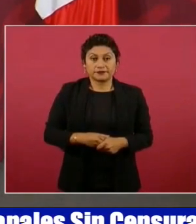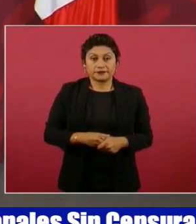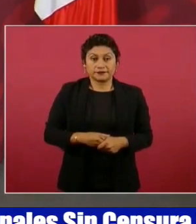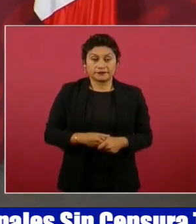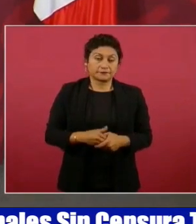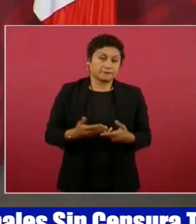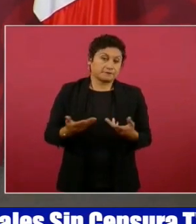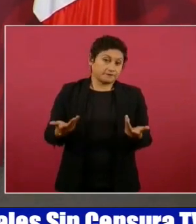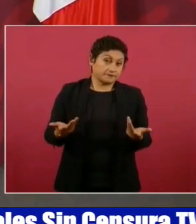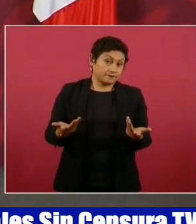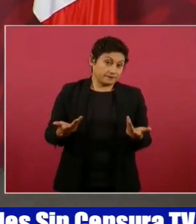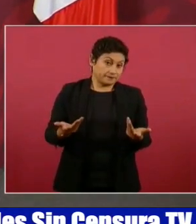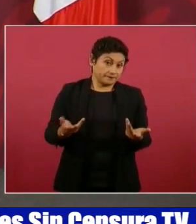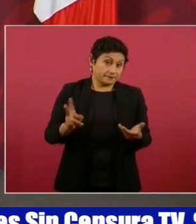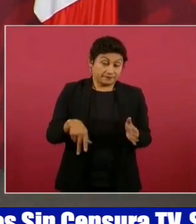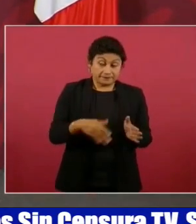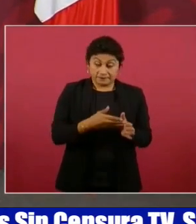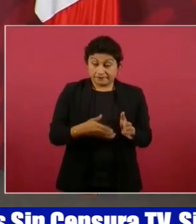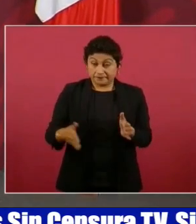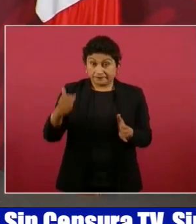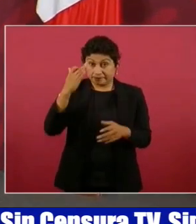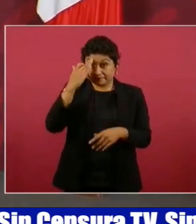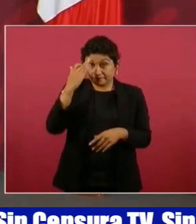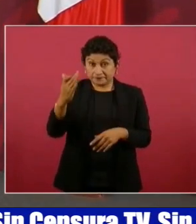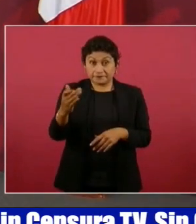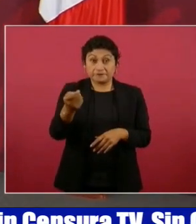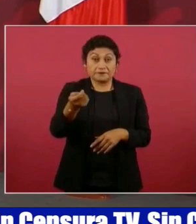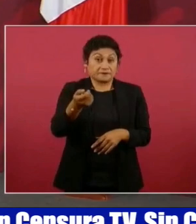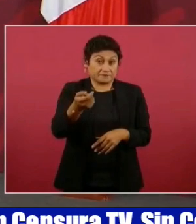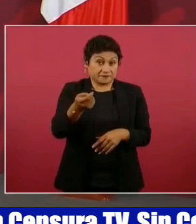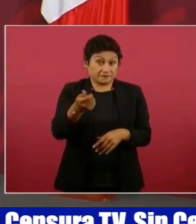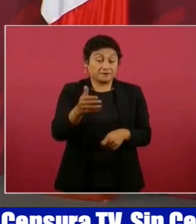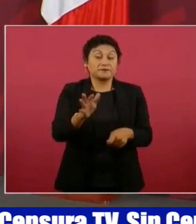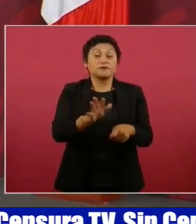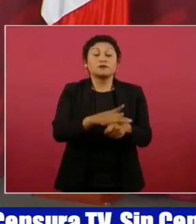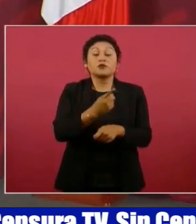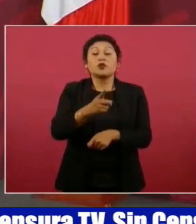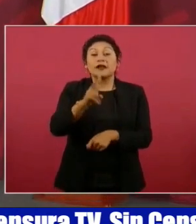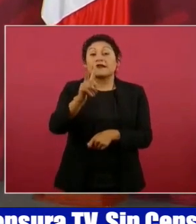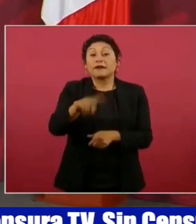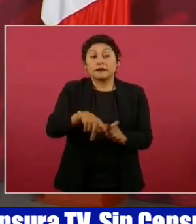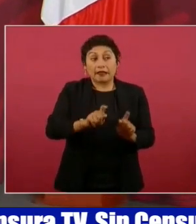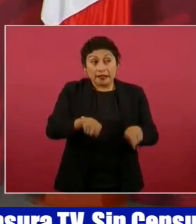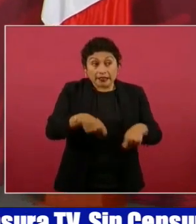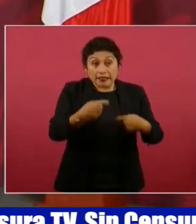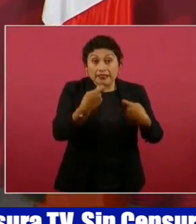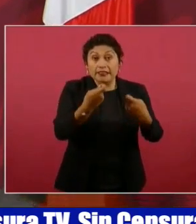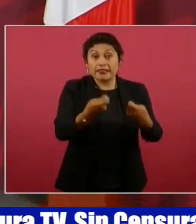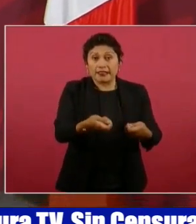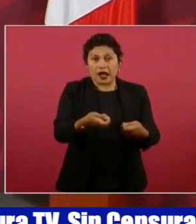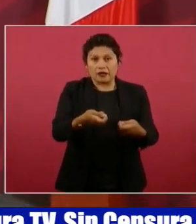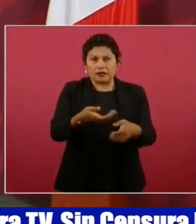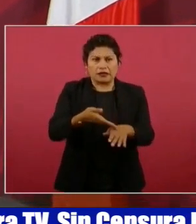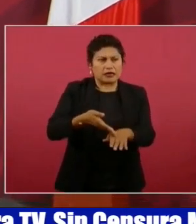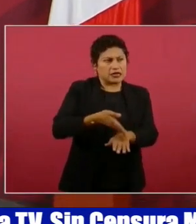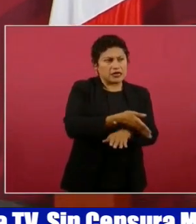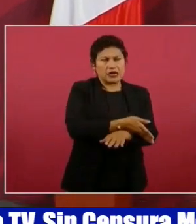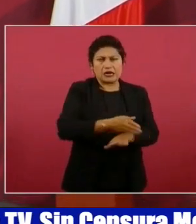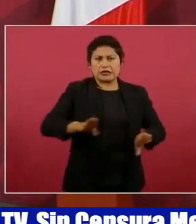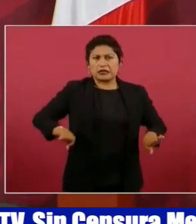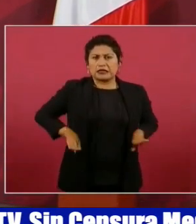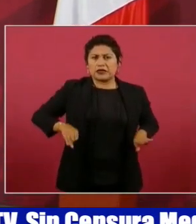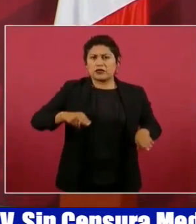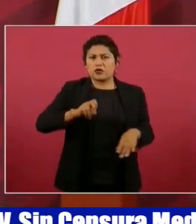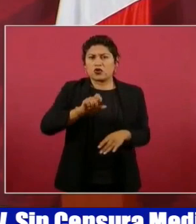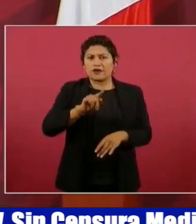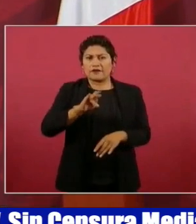Y eso es poco, ¿eh? Porque en los periodos, en el periodo neoliberal, dieron